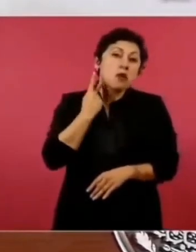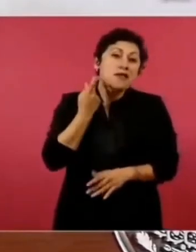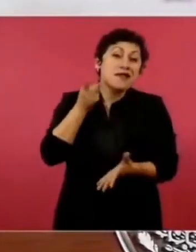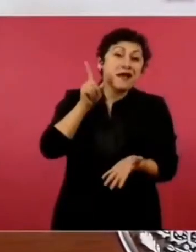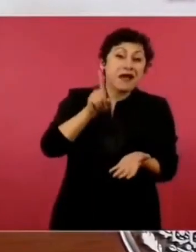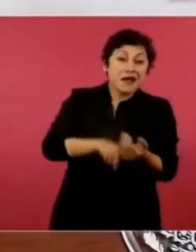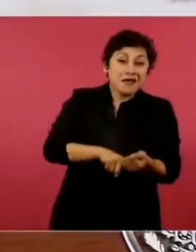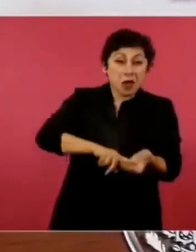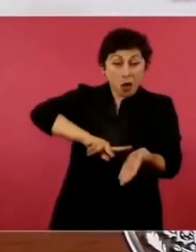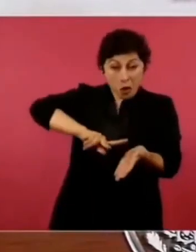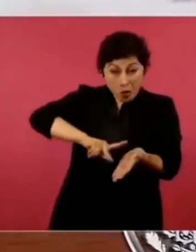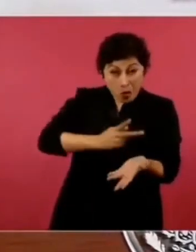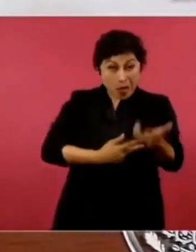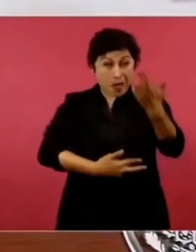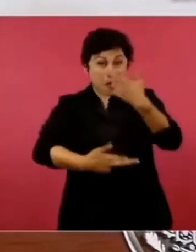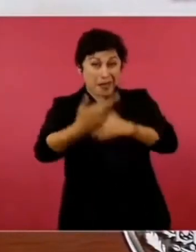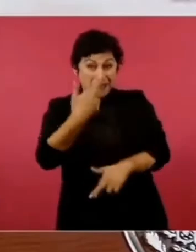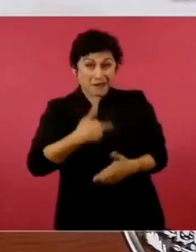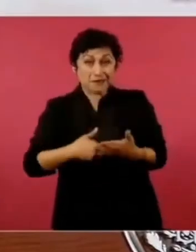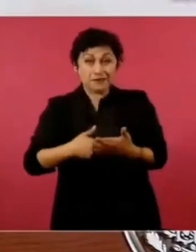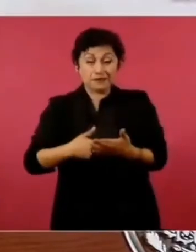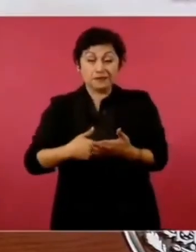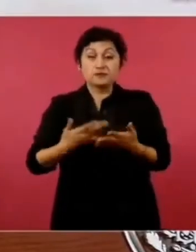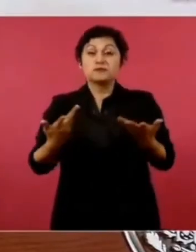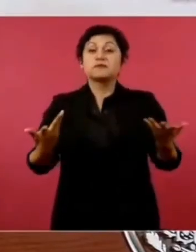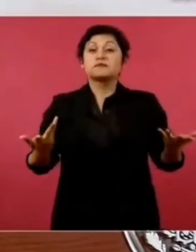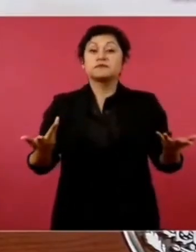no hay salida.